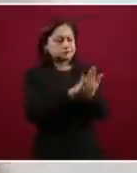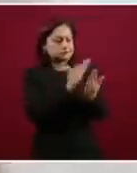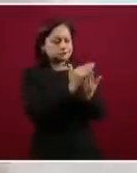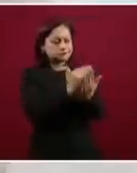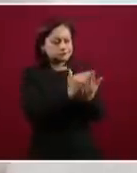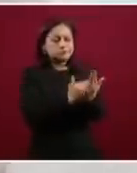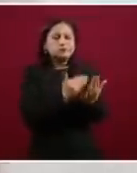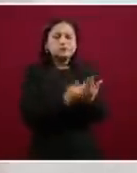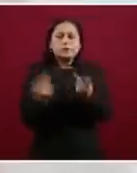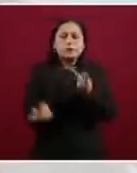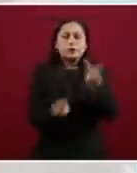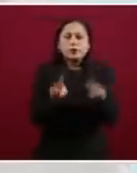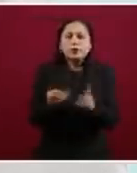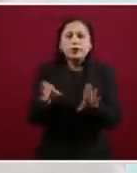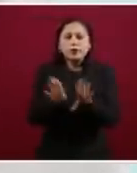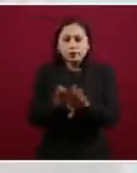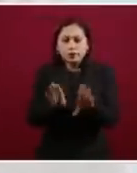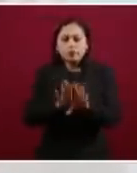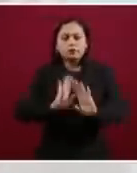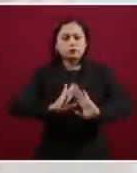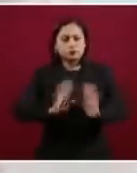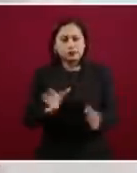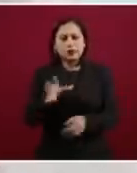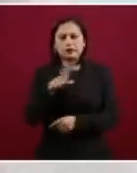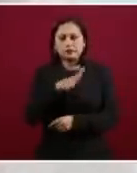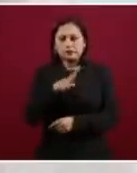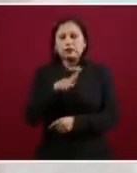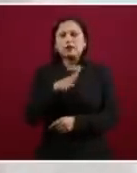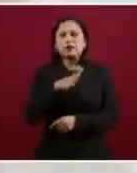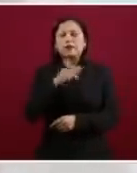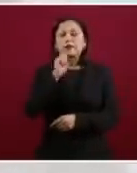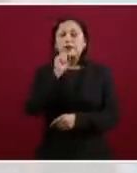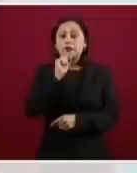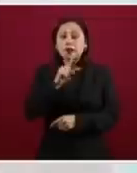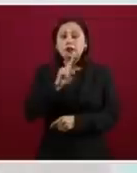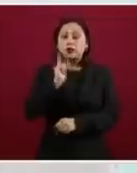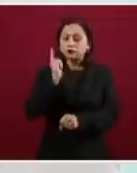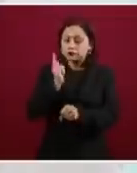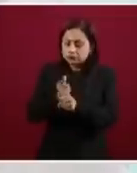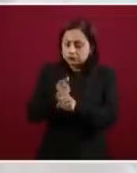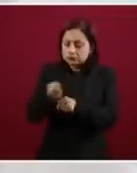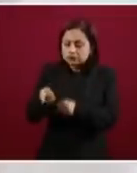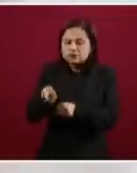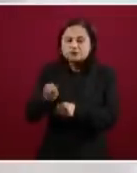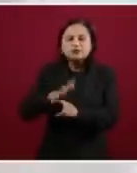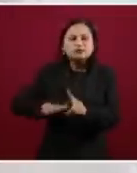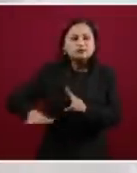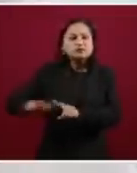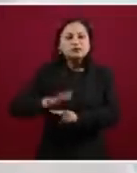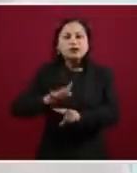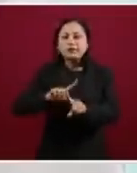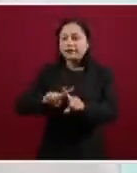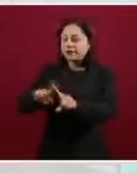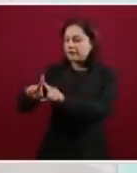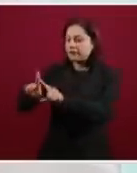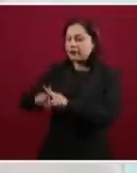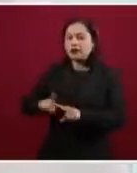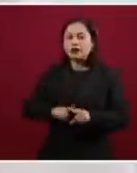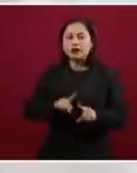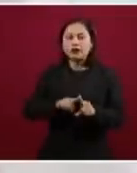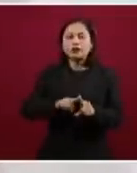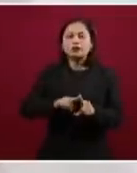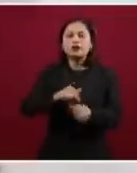este proceso, y también se ha hecho un ejercicio de regionalización para ubicar las 15